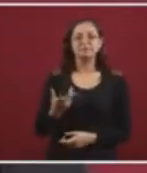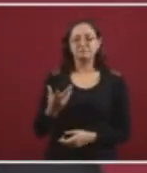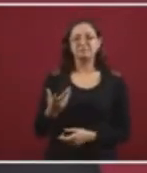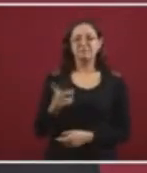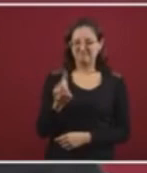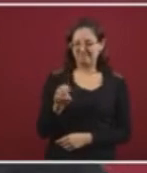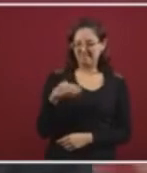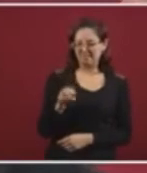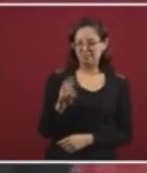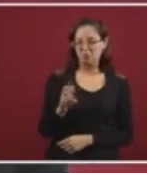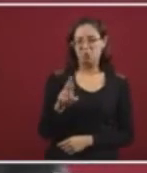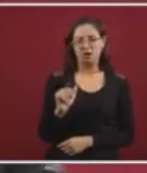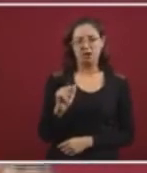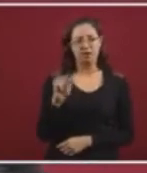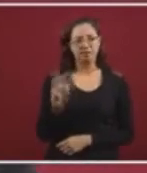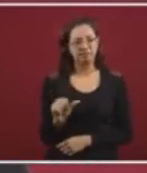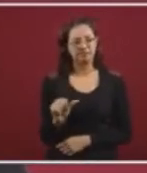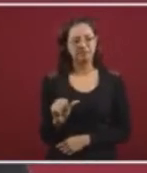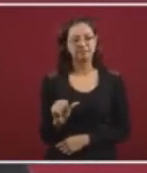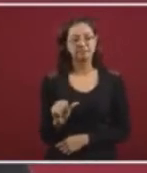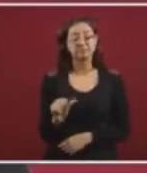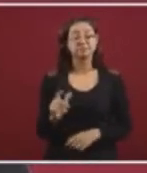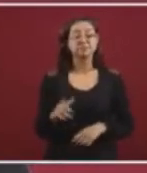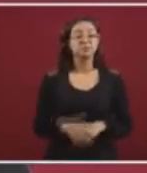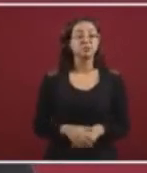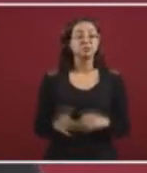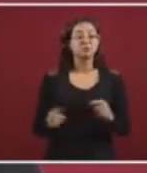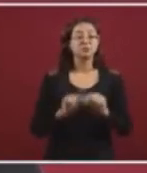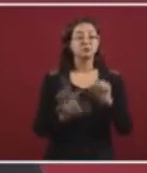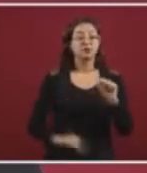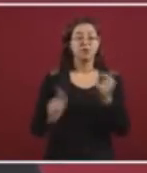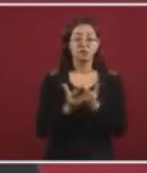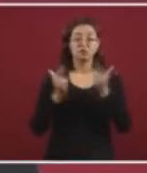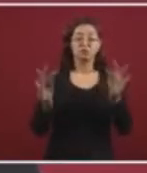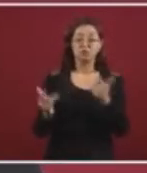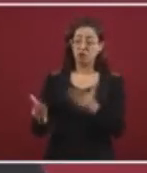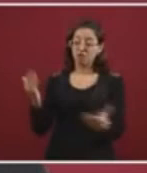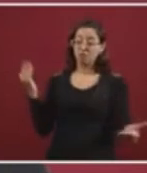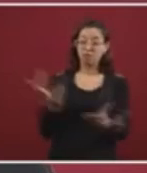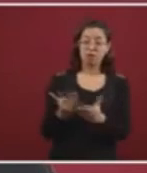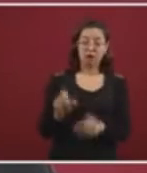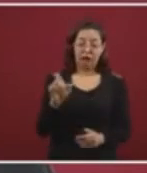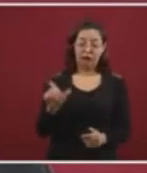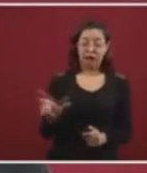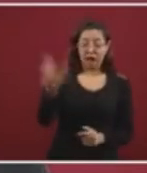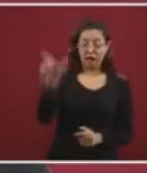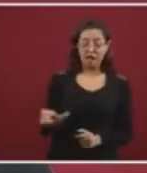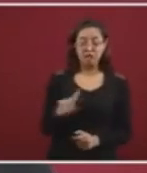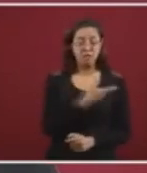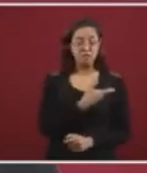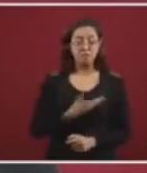y yo creo que en la historia es el presidente